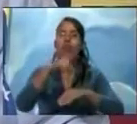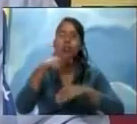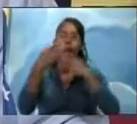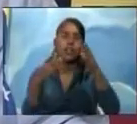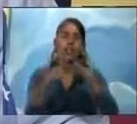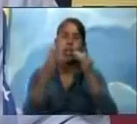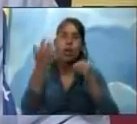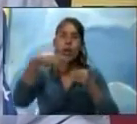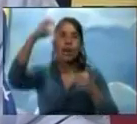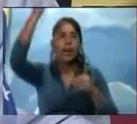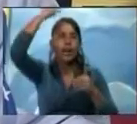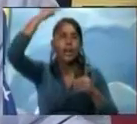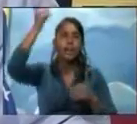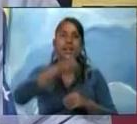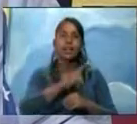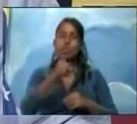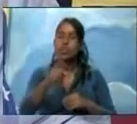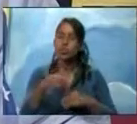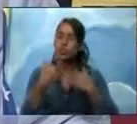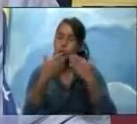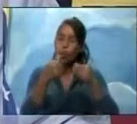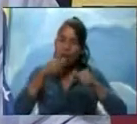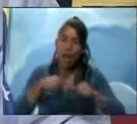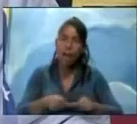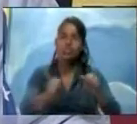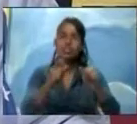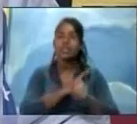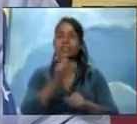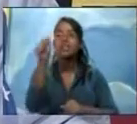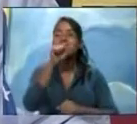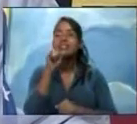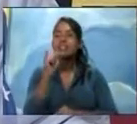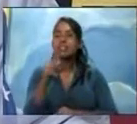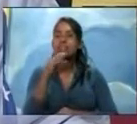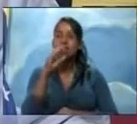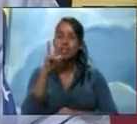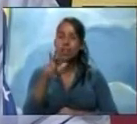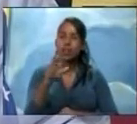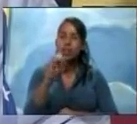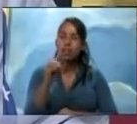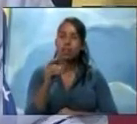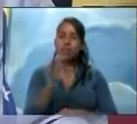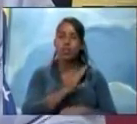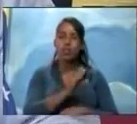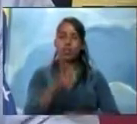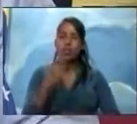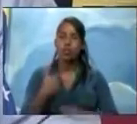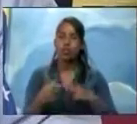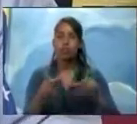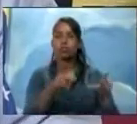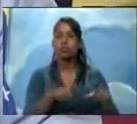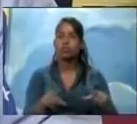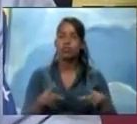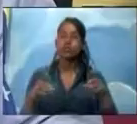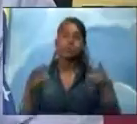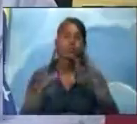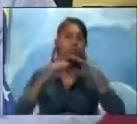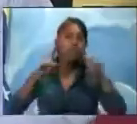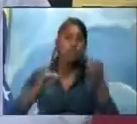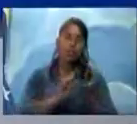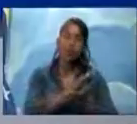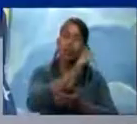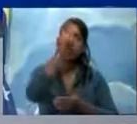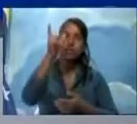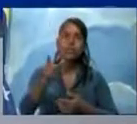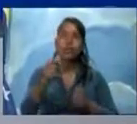el reinado de Darío y durante el reinado de Ciro, el persa. Toda la gloria